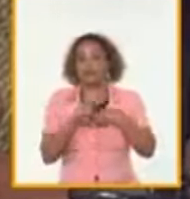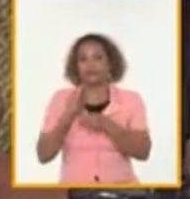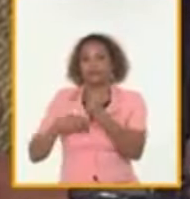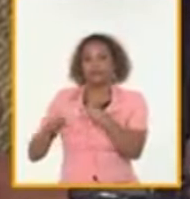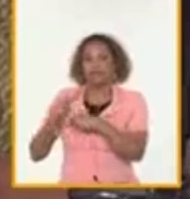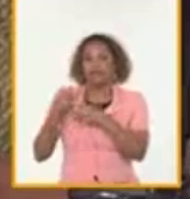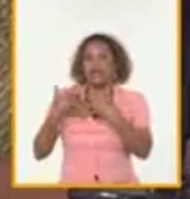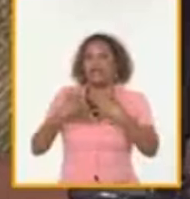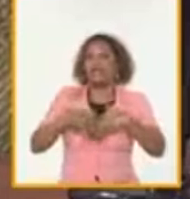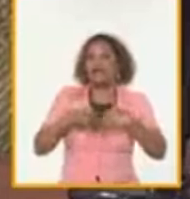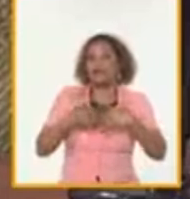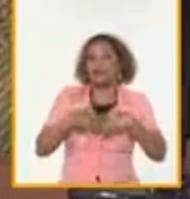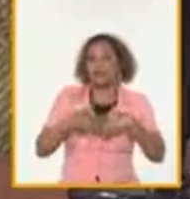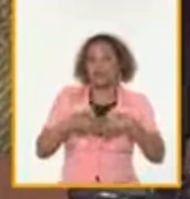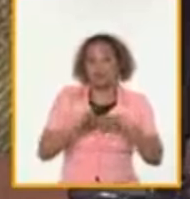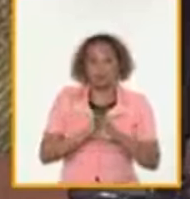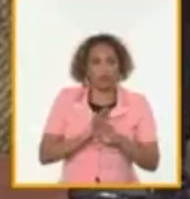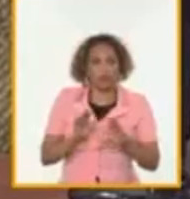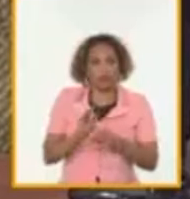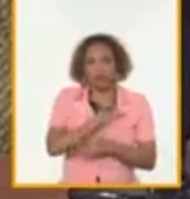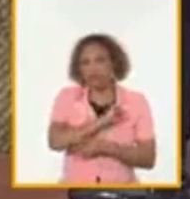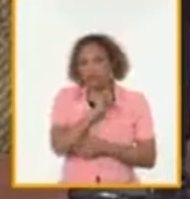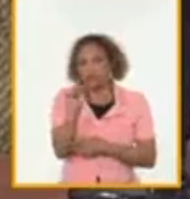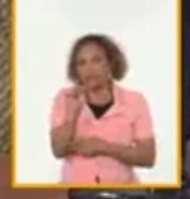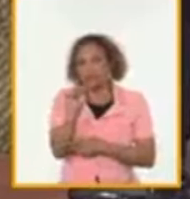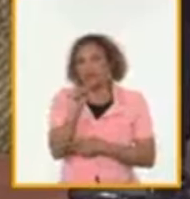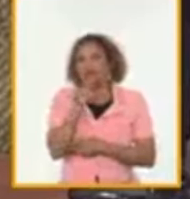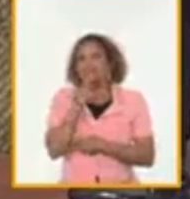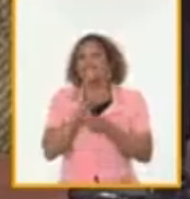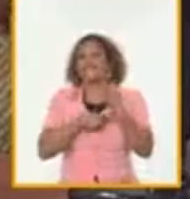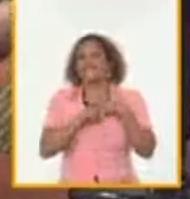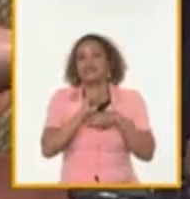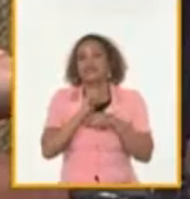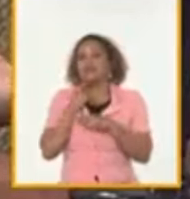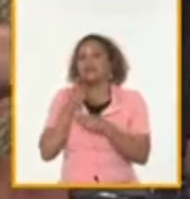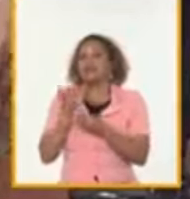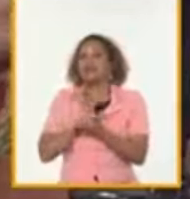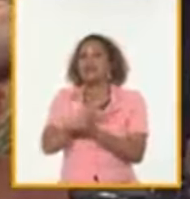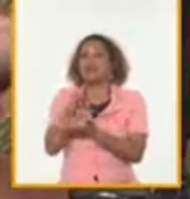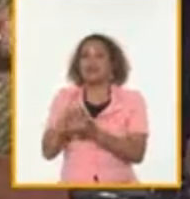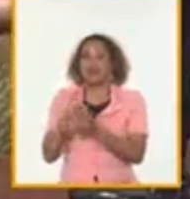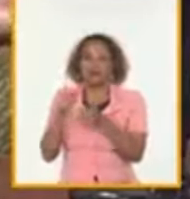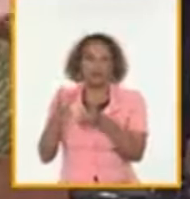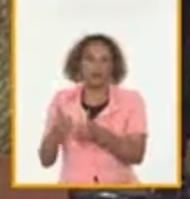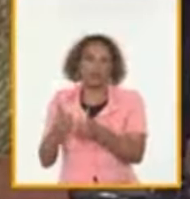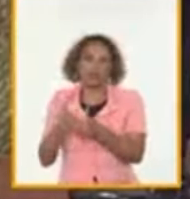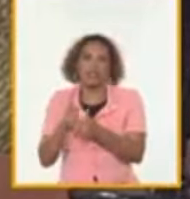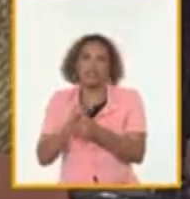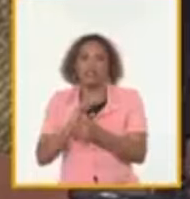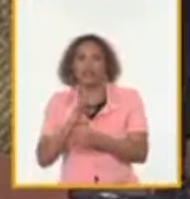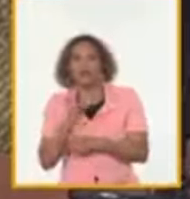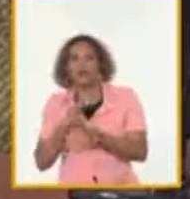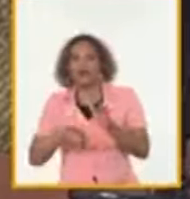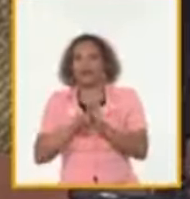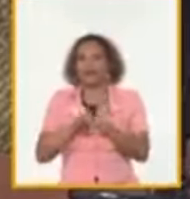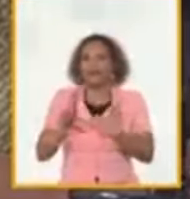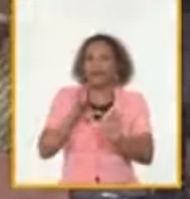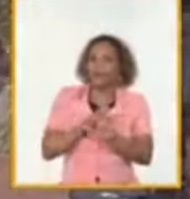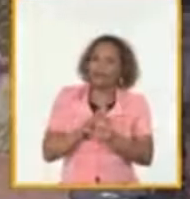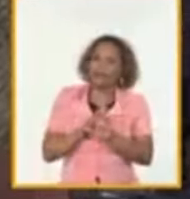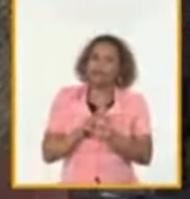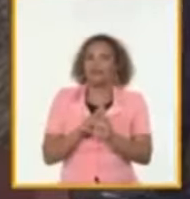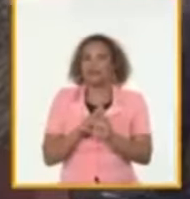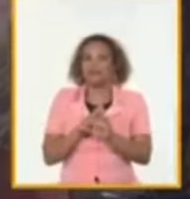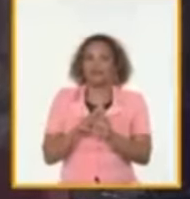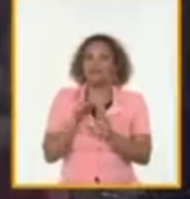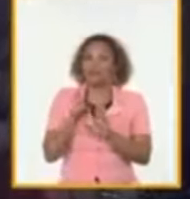producción que se está logrando vaya al destino correcto y entonces no se nos vaya por otra vía para eh qué es lo que